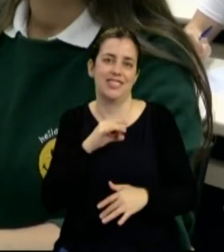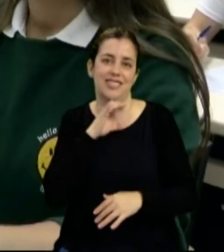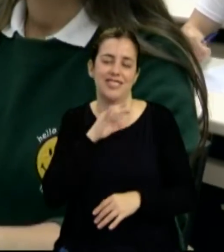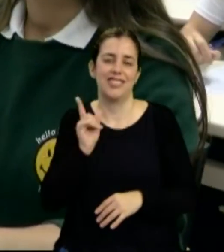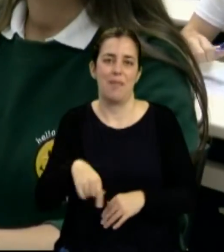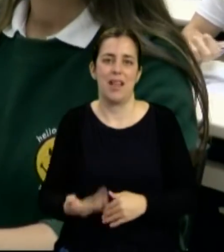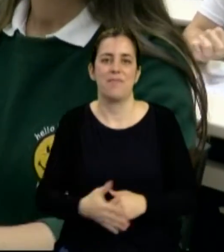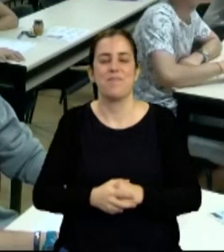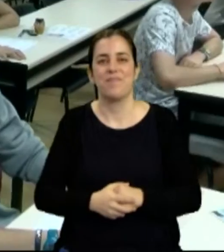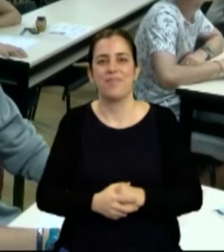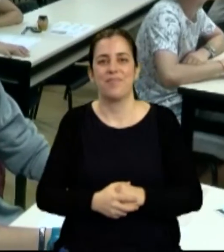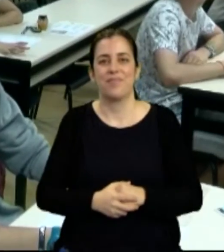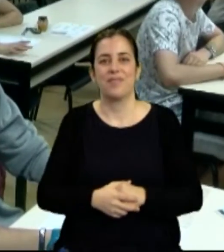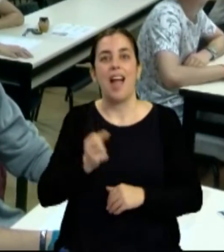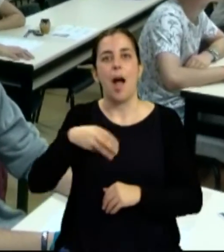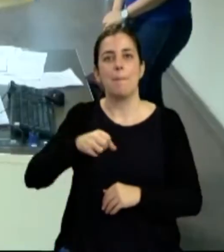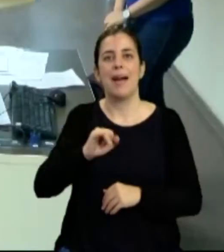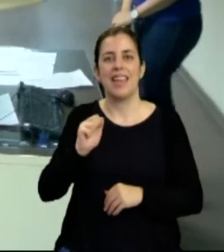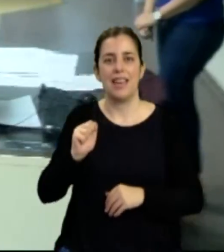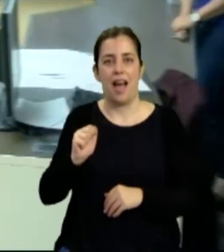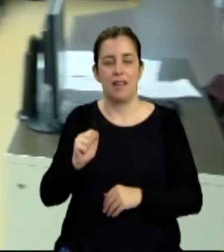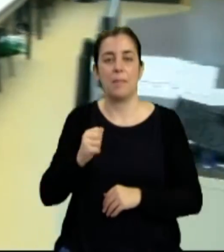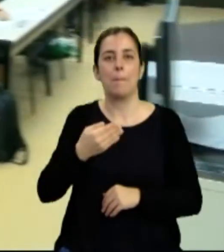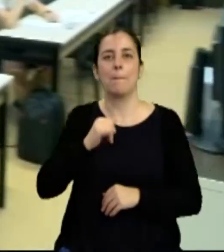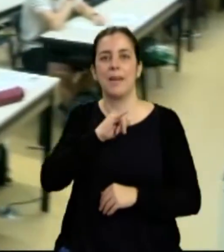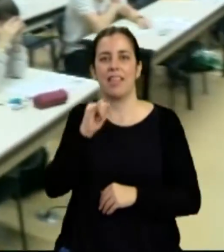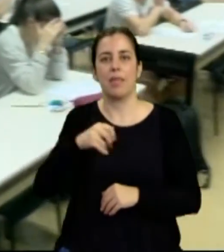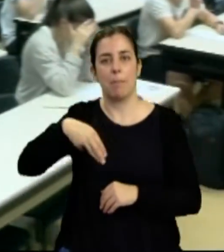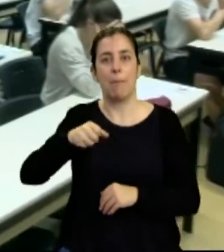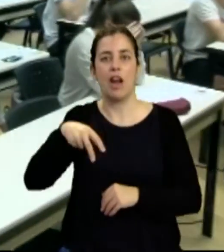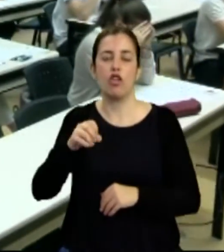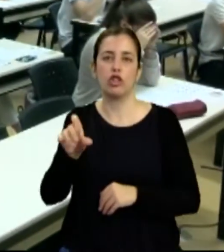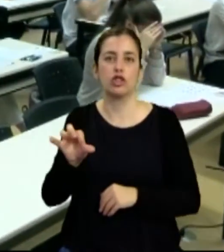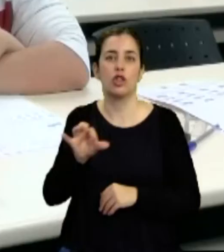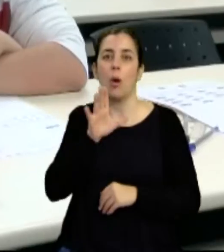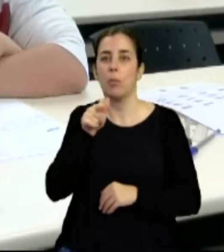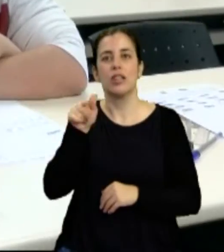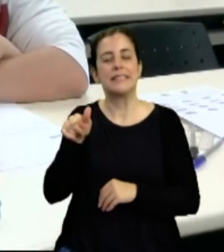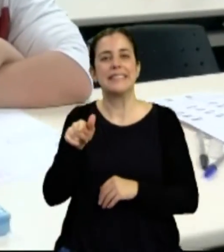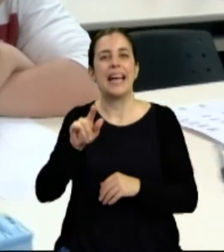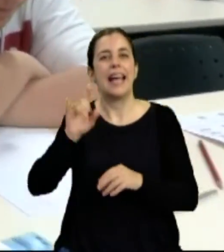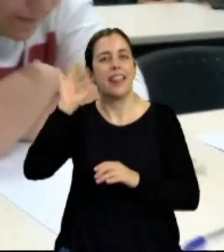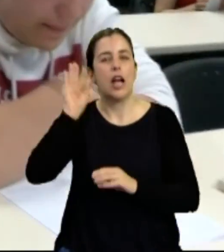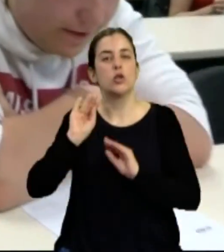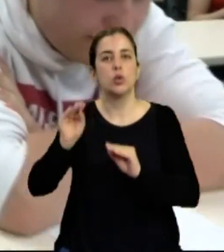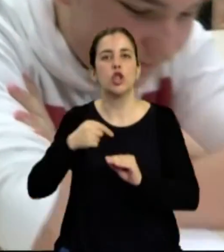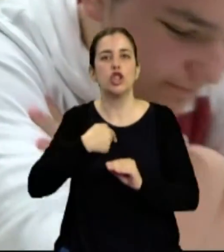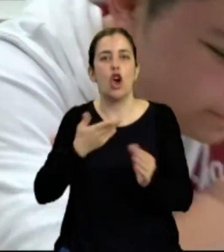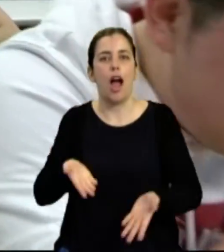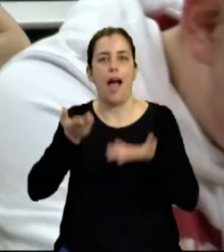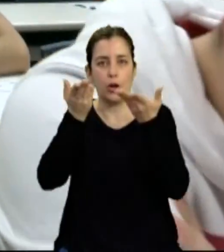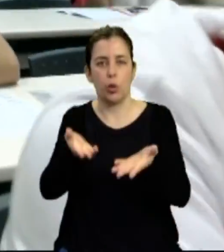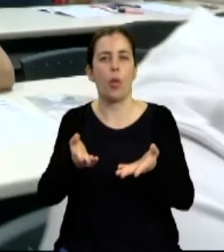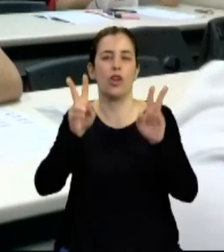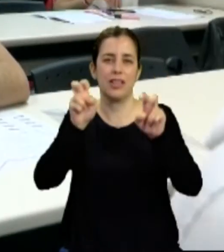Bizmanos también aspira a ser Premio Valores Jóvenes de este año, al poner en marcha la iniciativa Yo te ayudo con la SELE, con la que se propuso ayudar